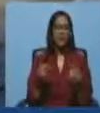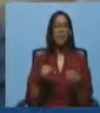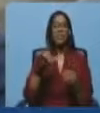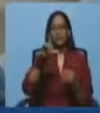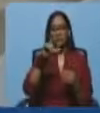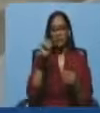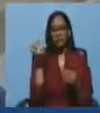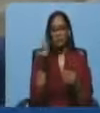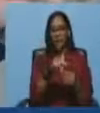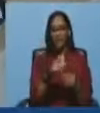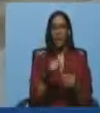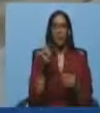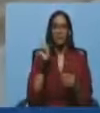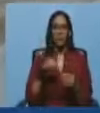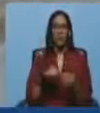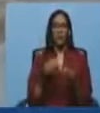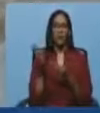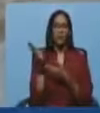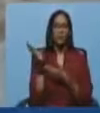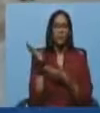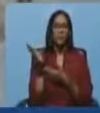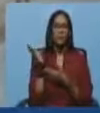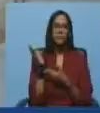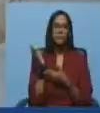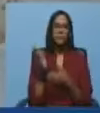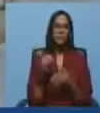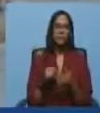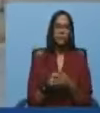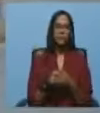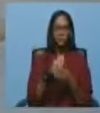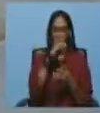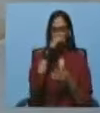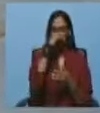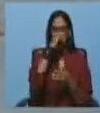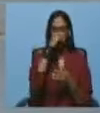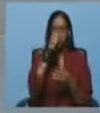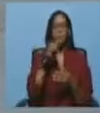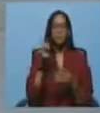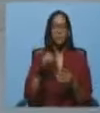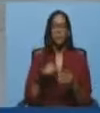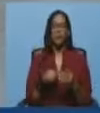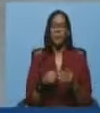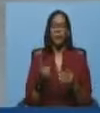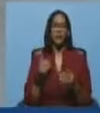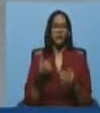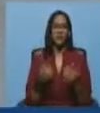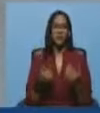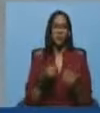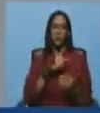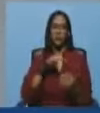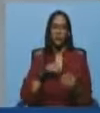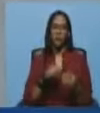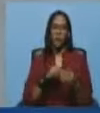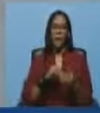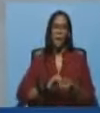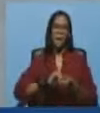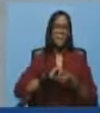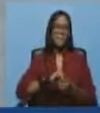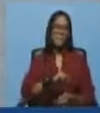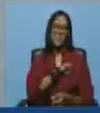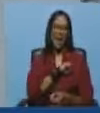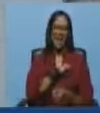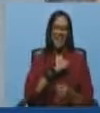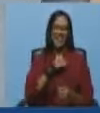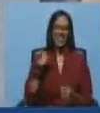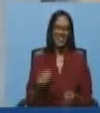Telegram, 4F Web también. Pueden buscarlo en el canal de WeChat, 4F Web también. Ah, también. Pueden buscarlo, nada, nosotros somos panelos chinos.